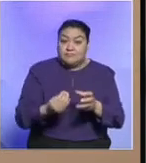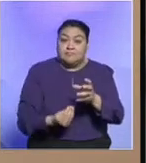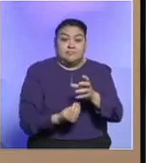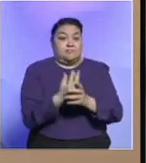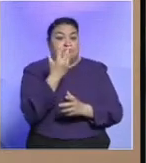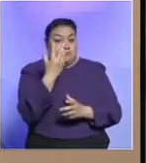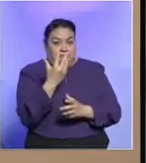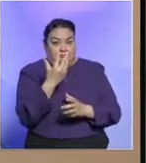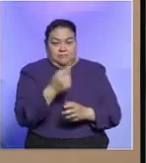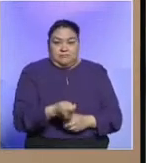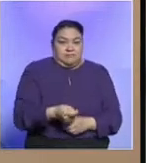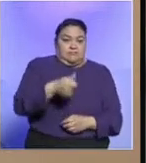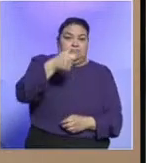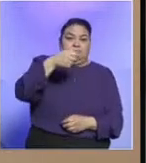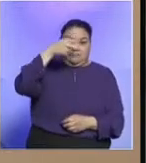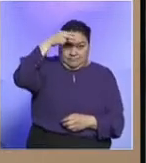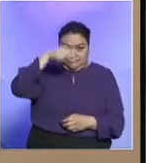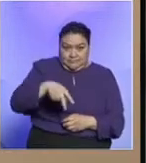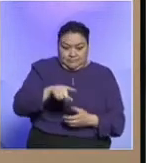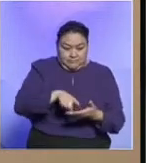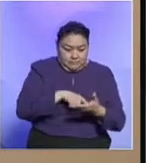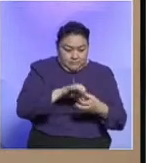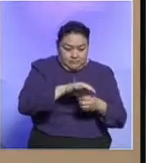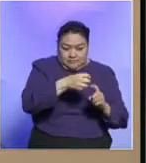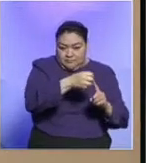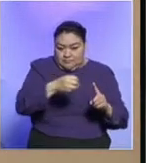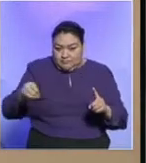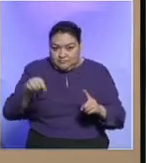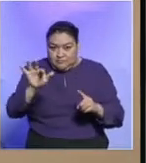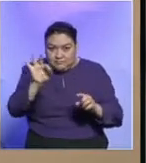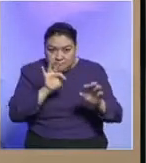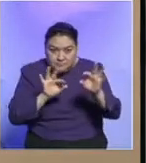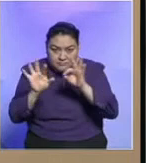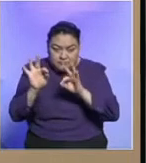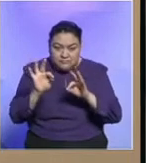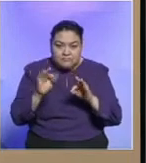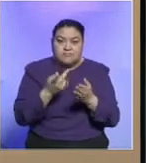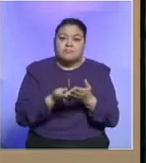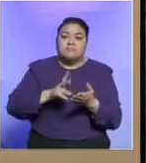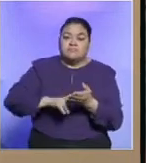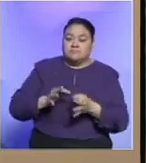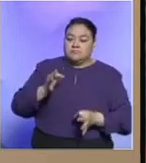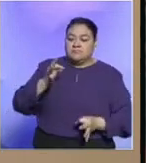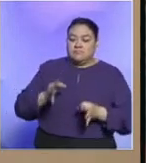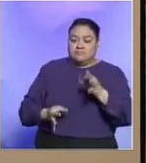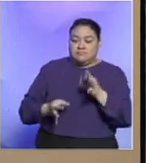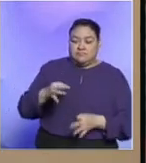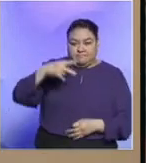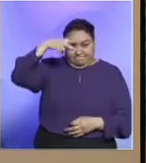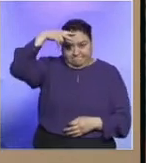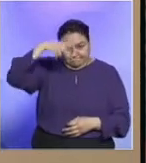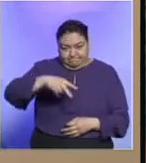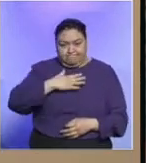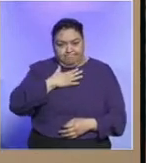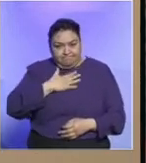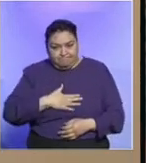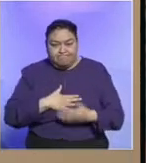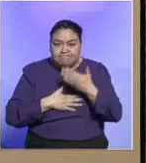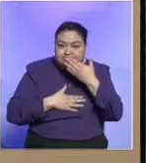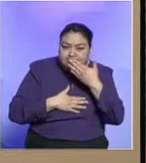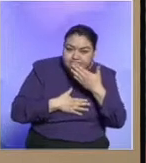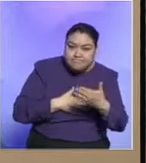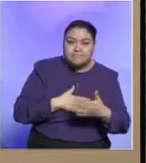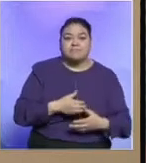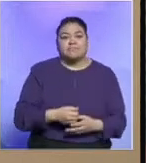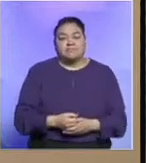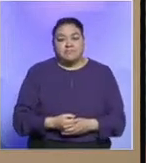novedoso, inédito, pero también para la impartición de justicia en México, en donde